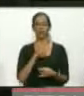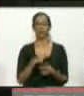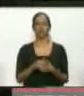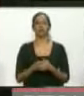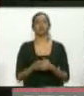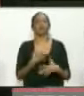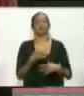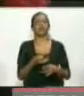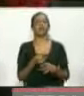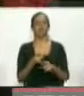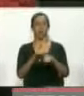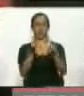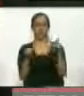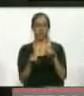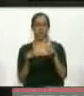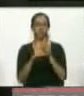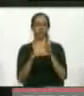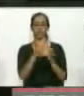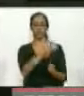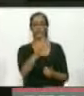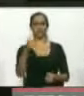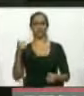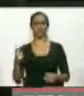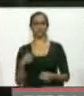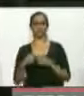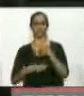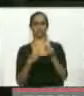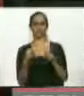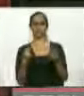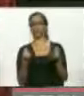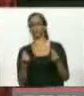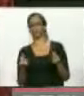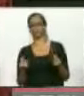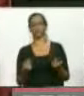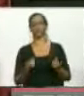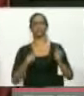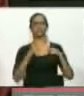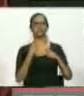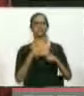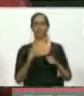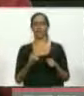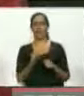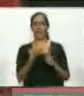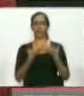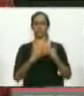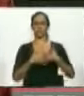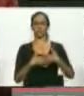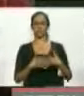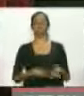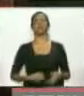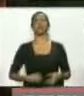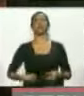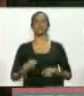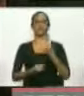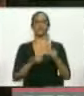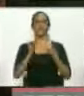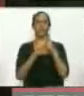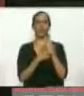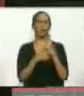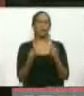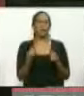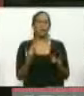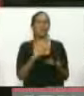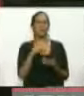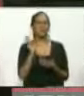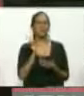los intereses locales en donde cada quien se hace de las riquezas para poder venderle a las multinacionales qué es lo que está haciendo why do why do para que quisiera